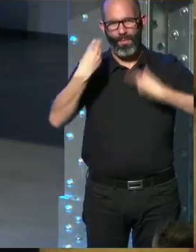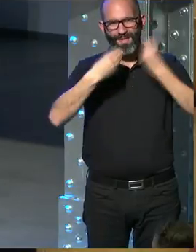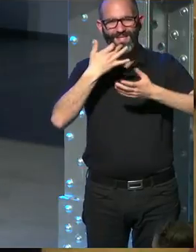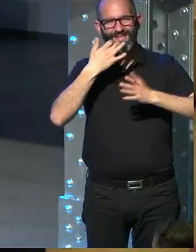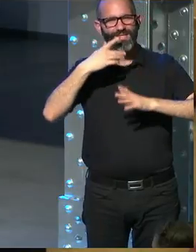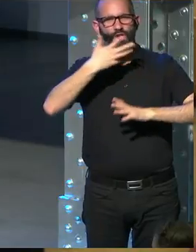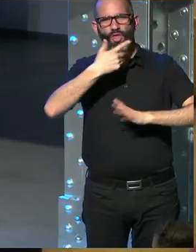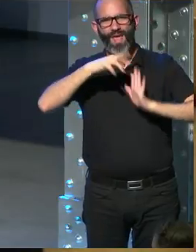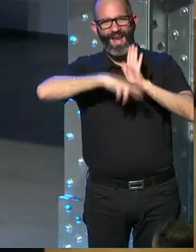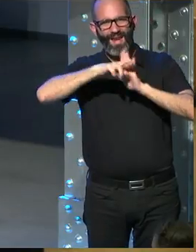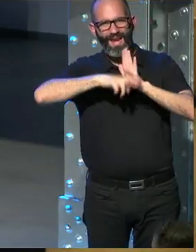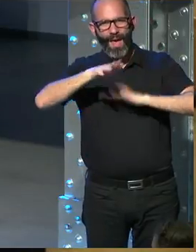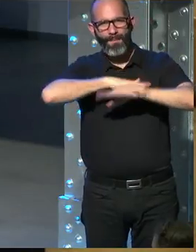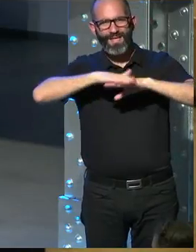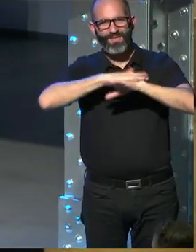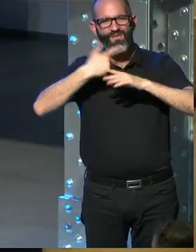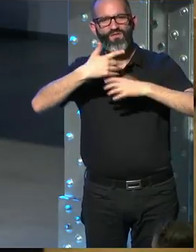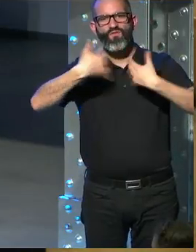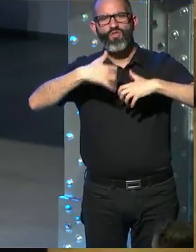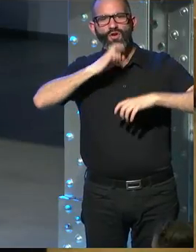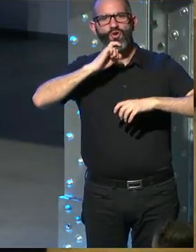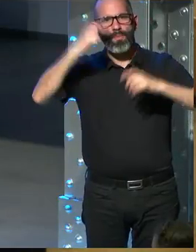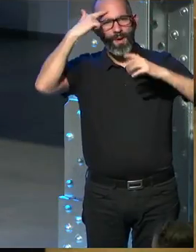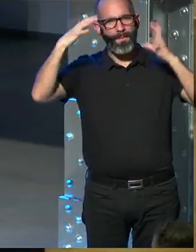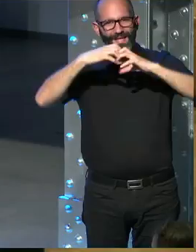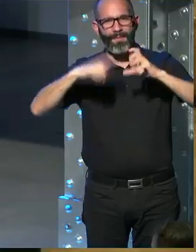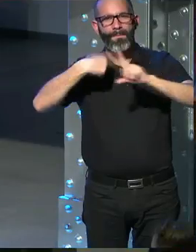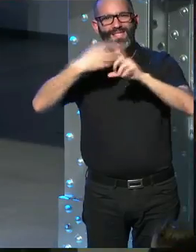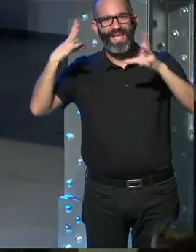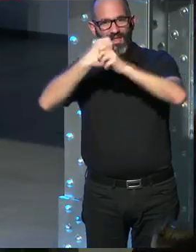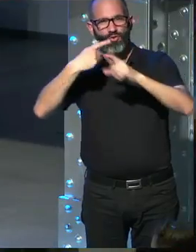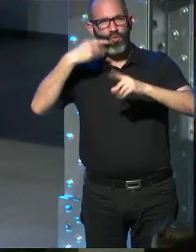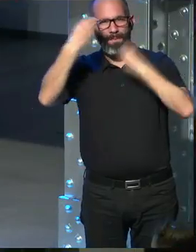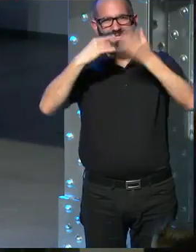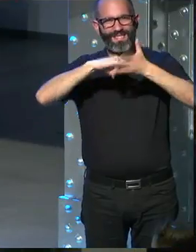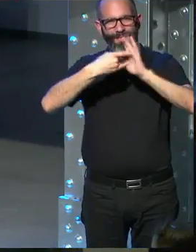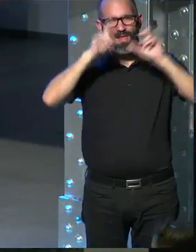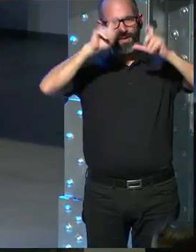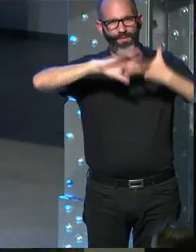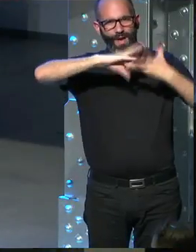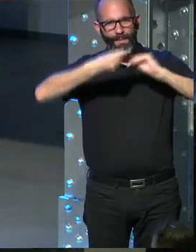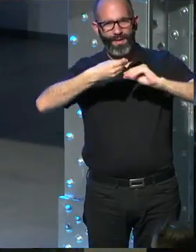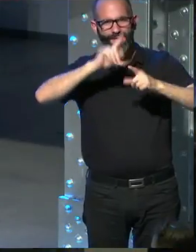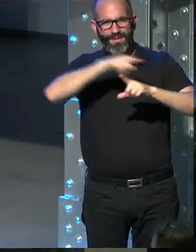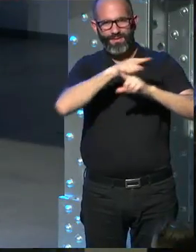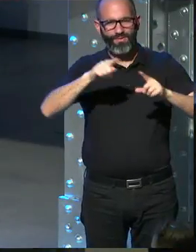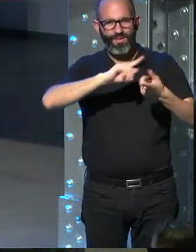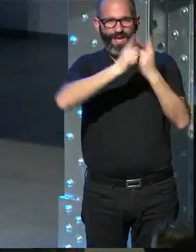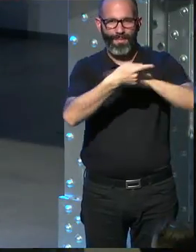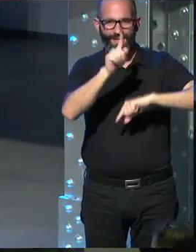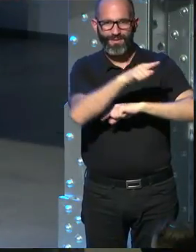las reglas básicas de cómo funciona la mente y la atención? PowerPoint y sistema